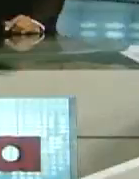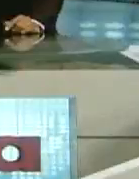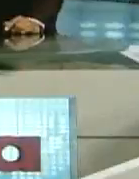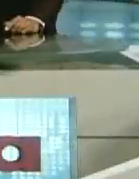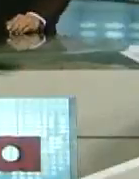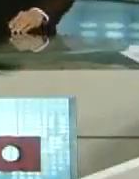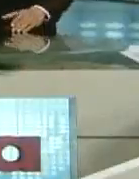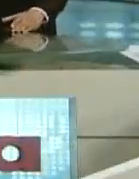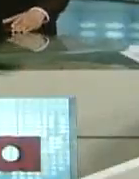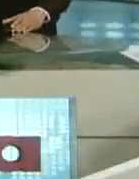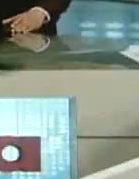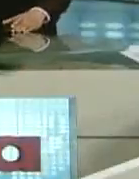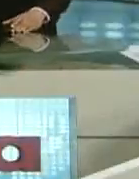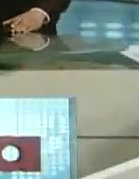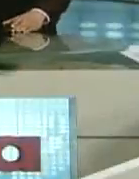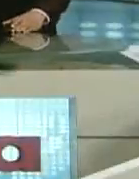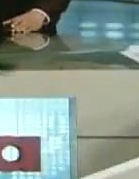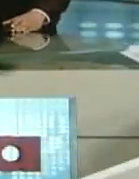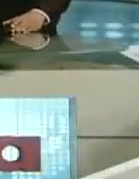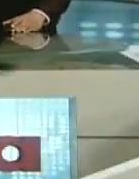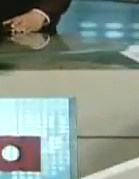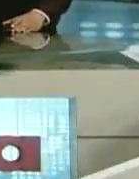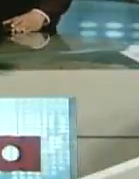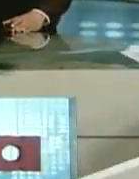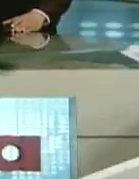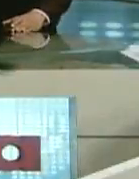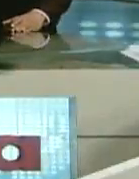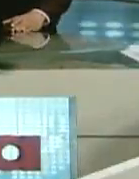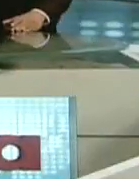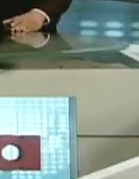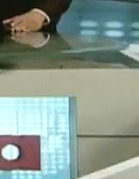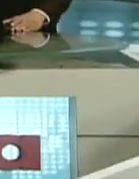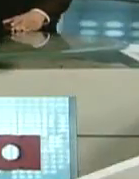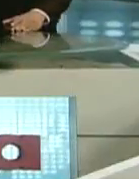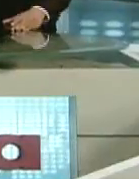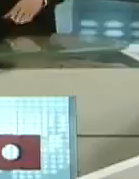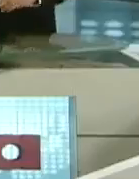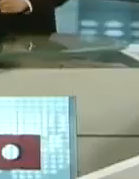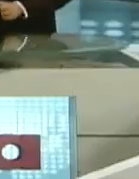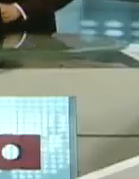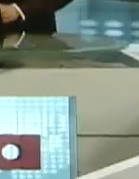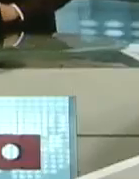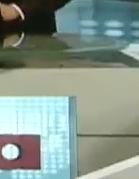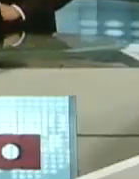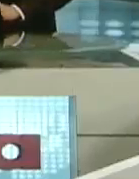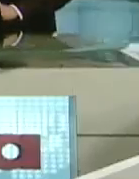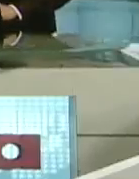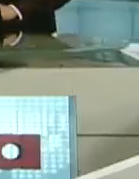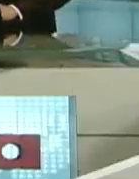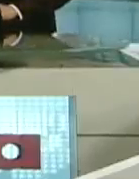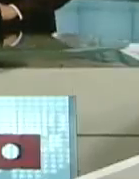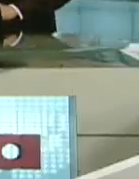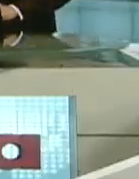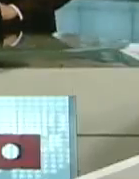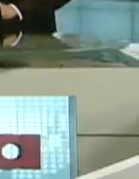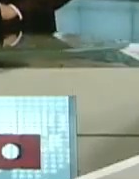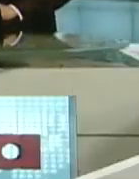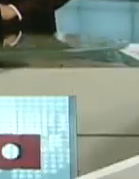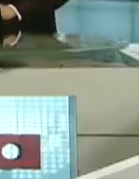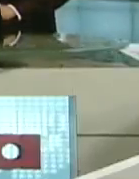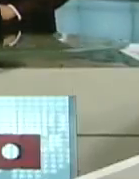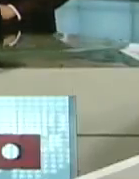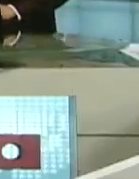Bien, agradecemos a nuestra compañera Egni Ángel por la información. Queda instalada con la participación del presidente de la República, Nicolás Maduro, la 17ª